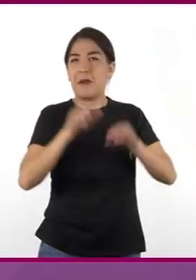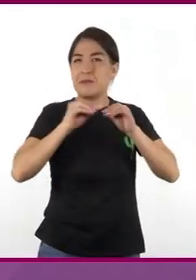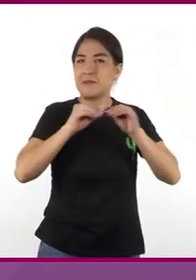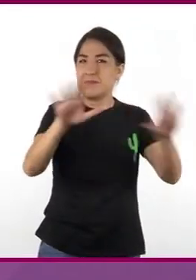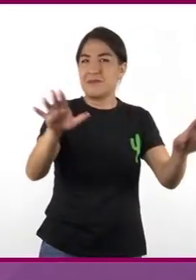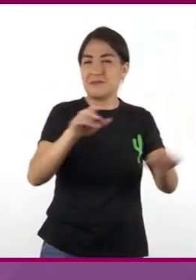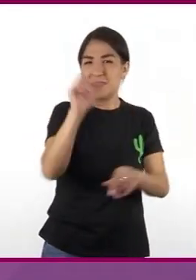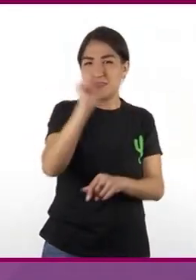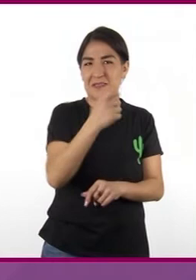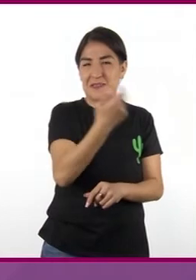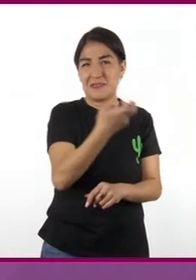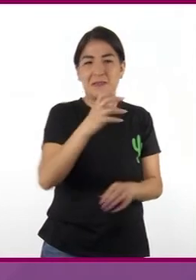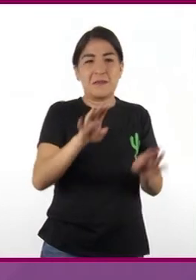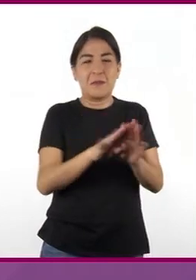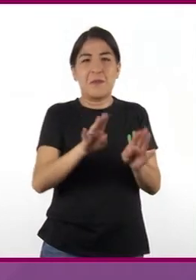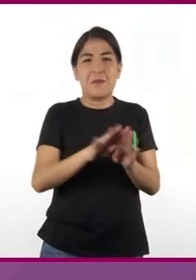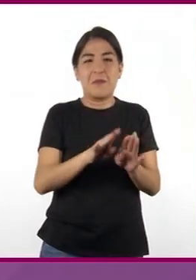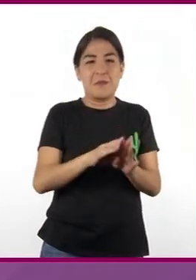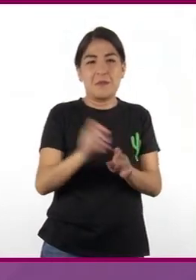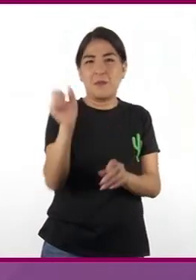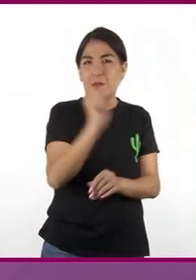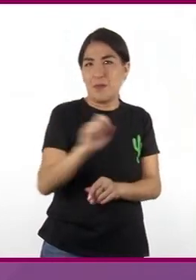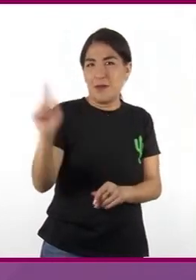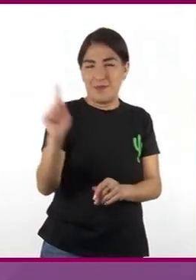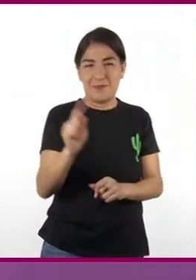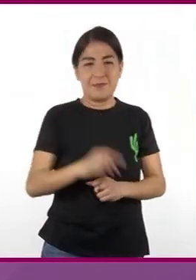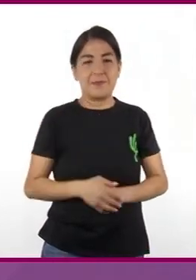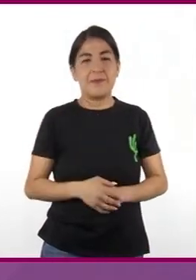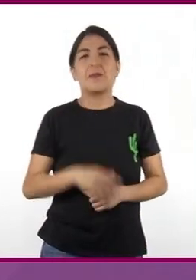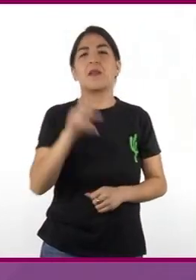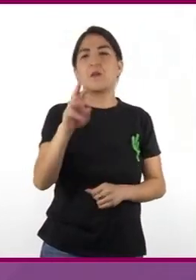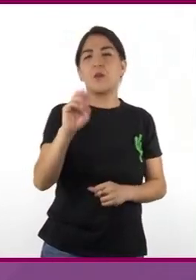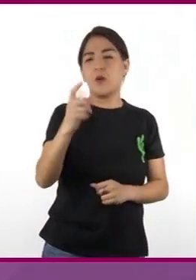prólogo diacrónico, esto es, un prólogo que